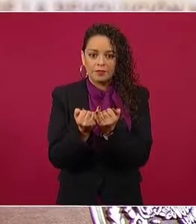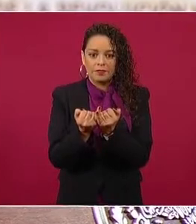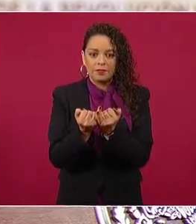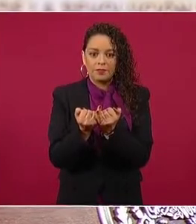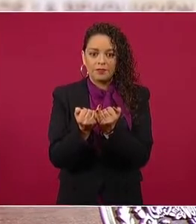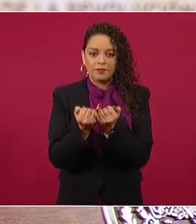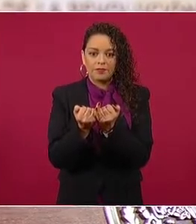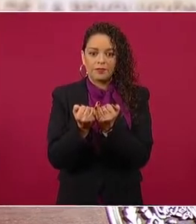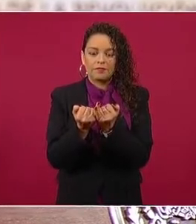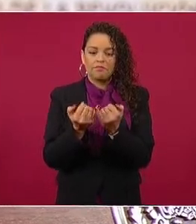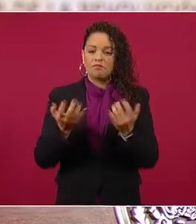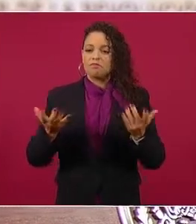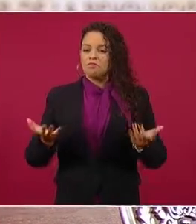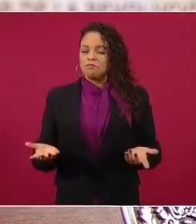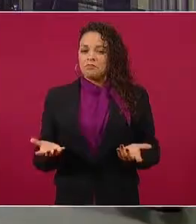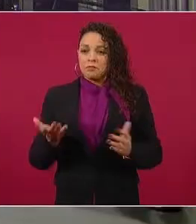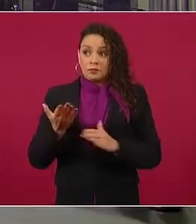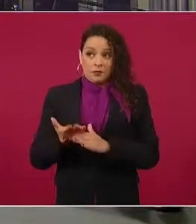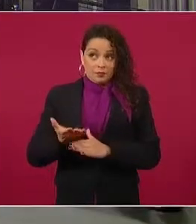tenía más